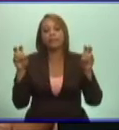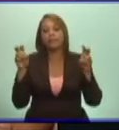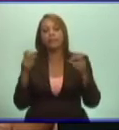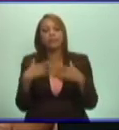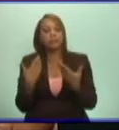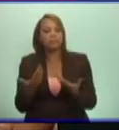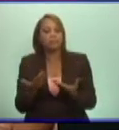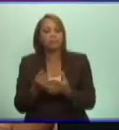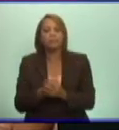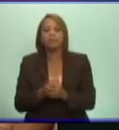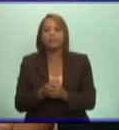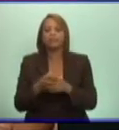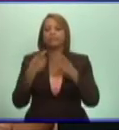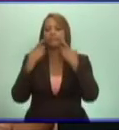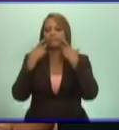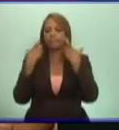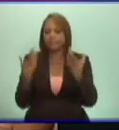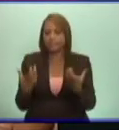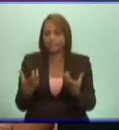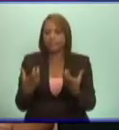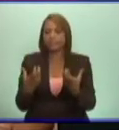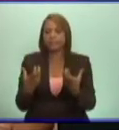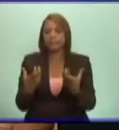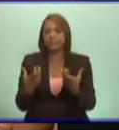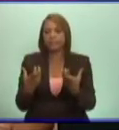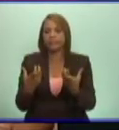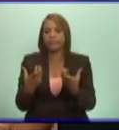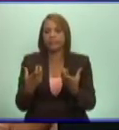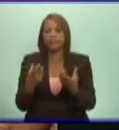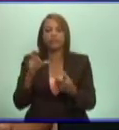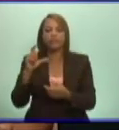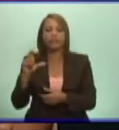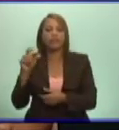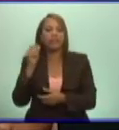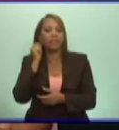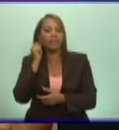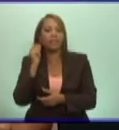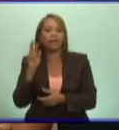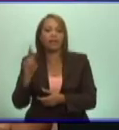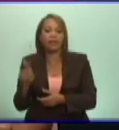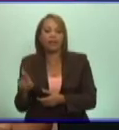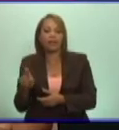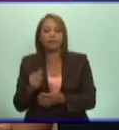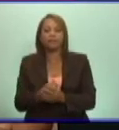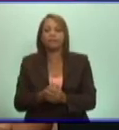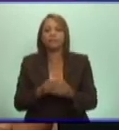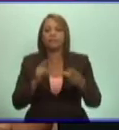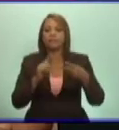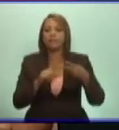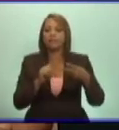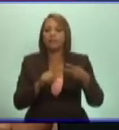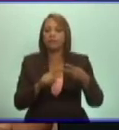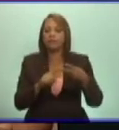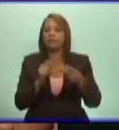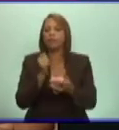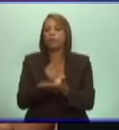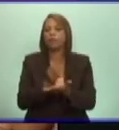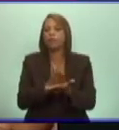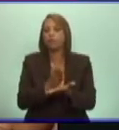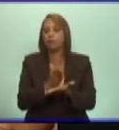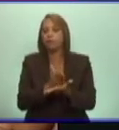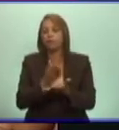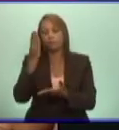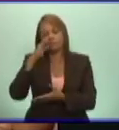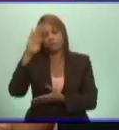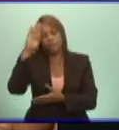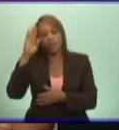sobre la importancia de los CDR, el segundo sobre la educación cubana, o sea,